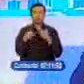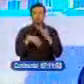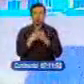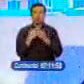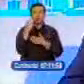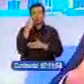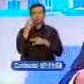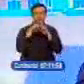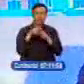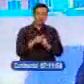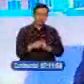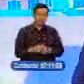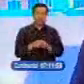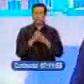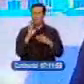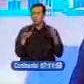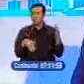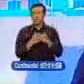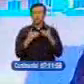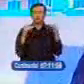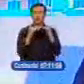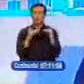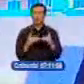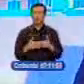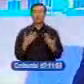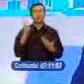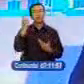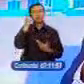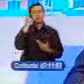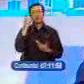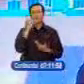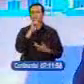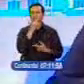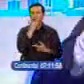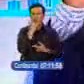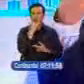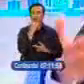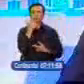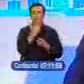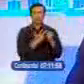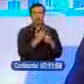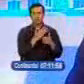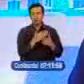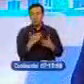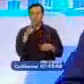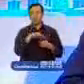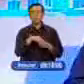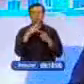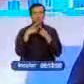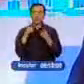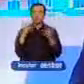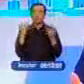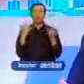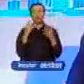cruzados, conteos rápidos, exit post, todos coincidieron. Por tanto, imagínense, Carlos, la irresponsabilidad de 3 años después de las elecciones, empezar desde